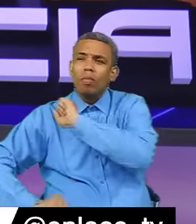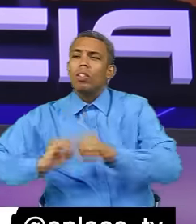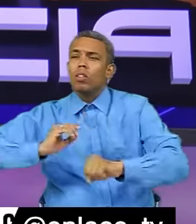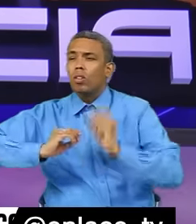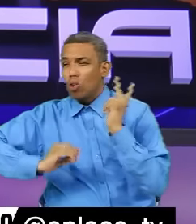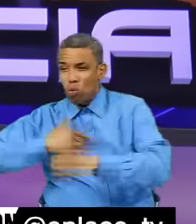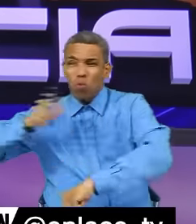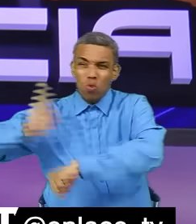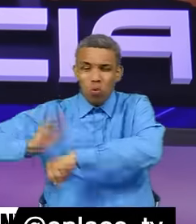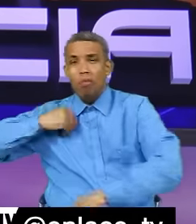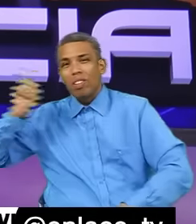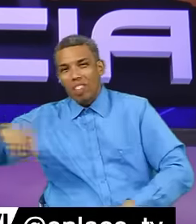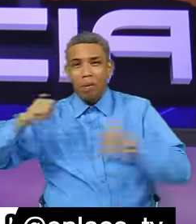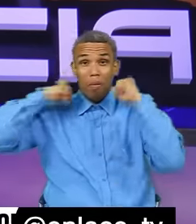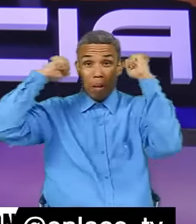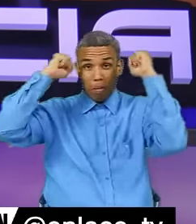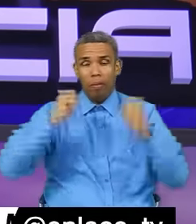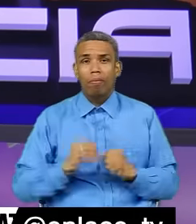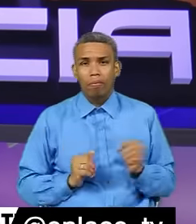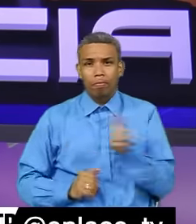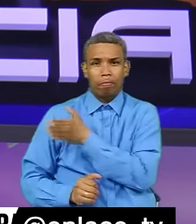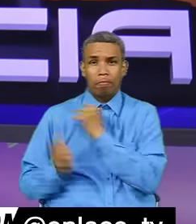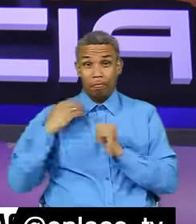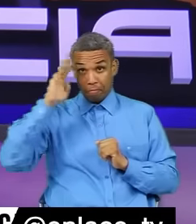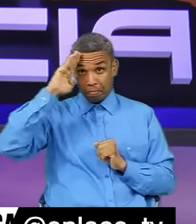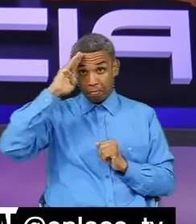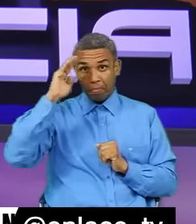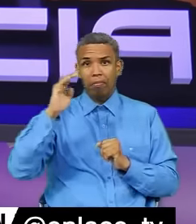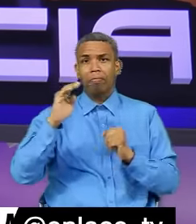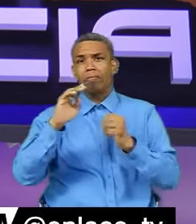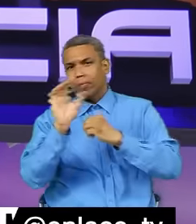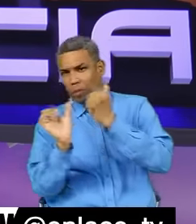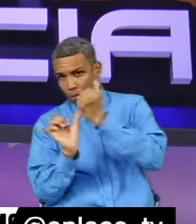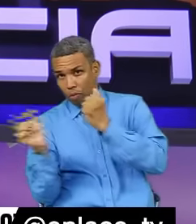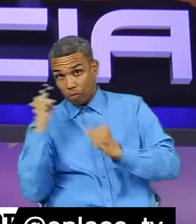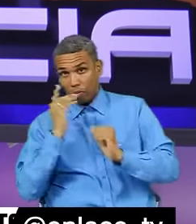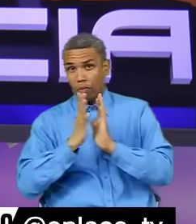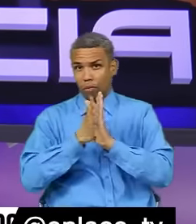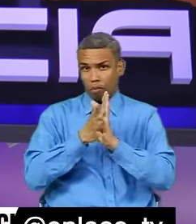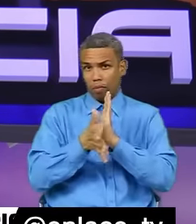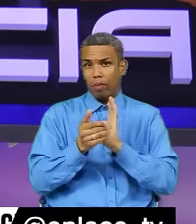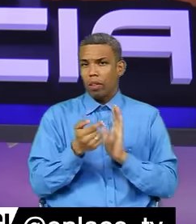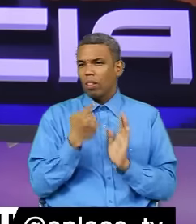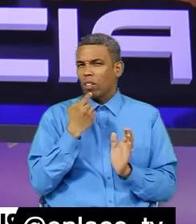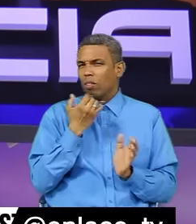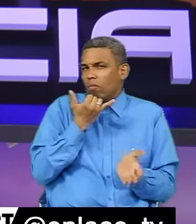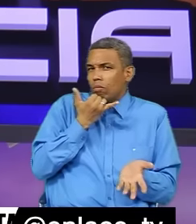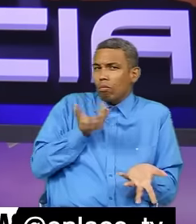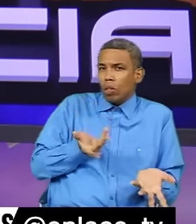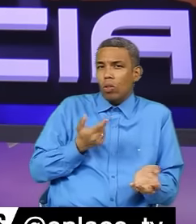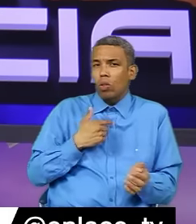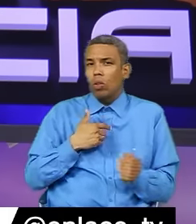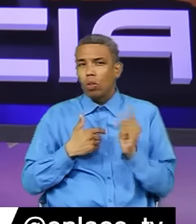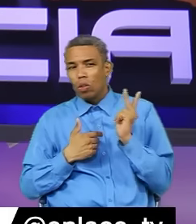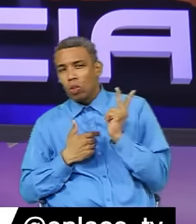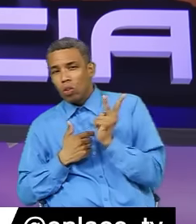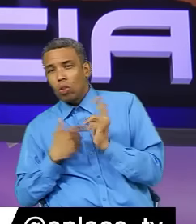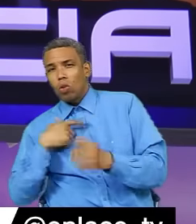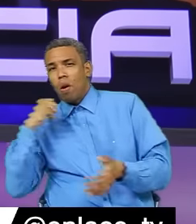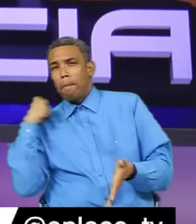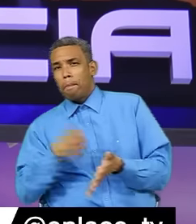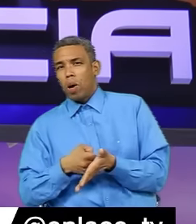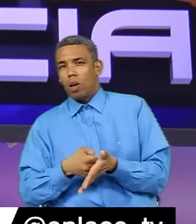El teniente coronel Marino Solano, subcomandante del Departamento de Policía del Magdalena Medio, habló de este caso. Asegura que los uniformados hacen parte del área